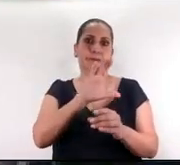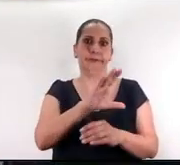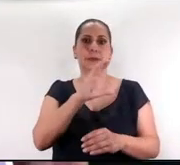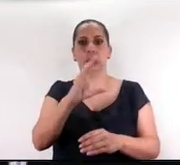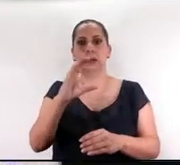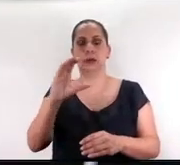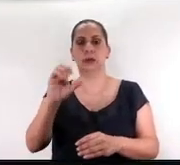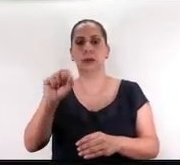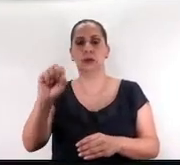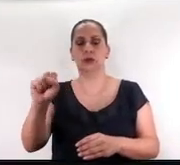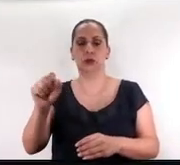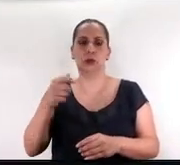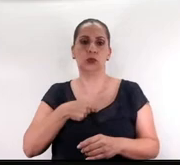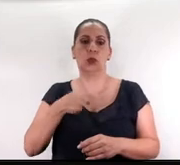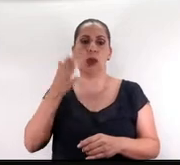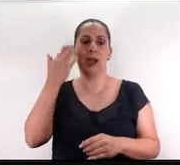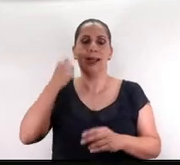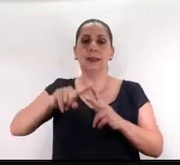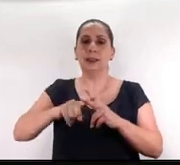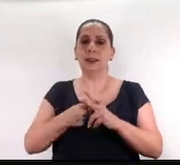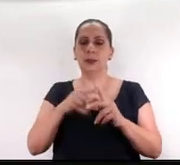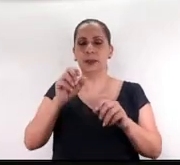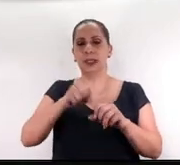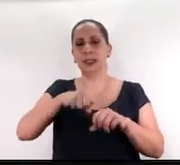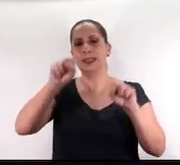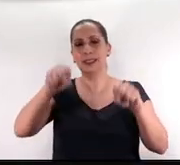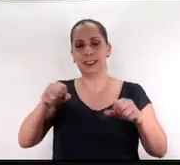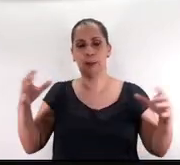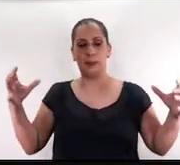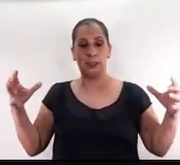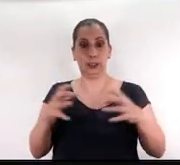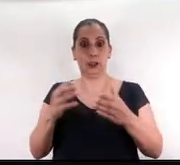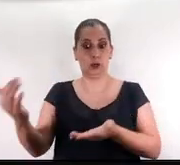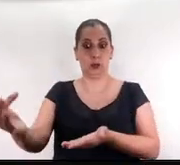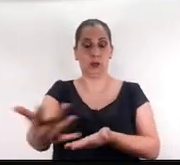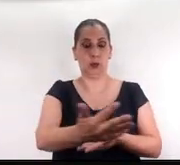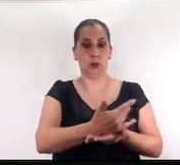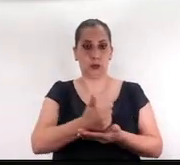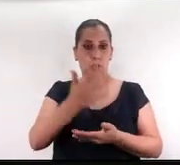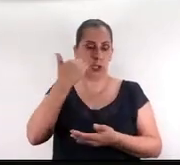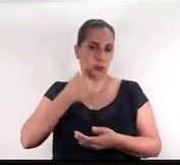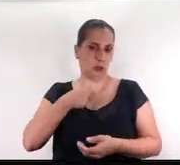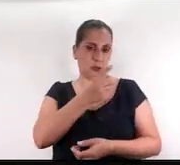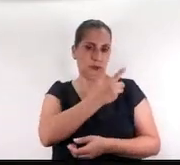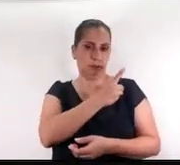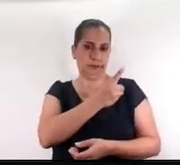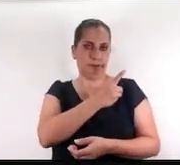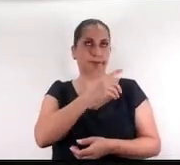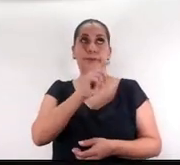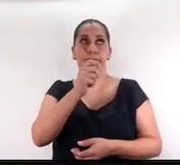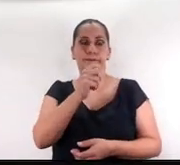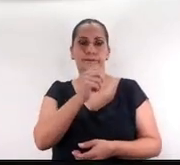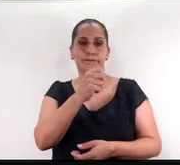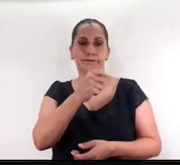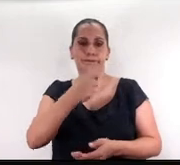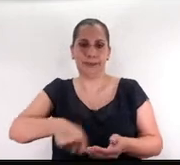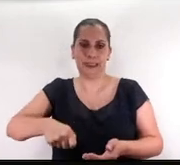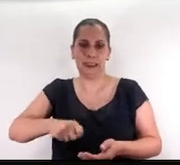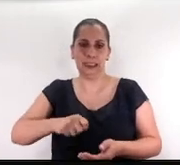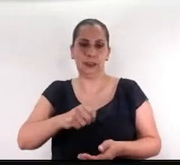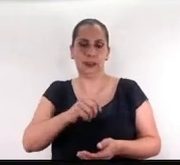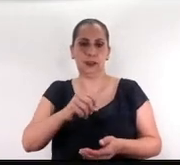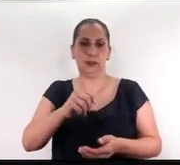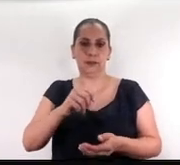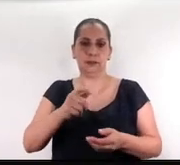iniciar el sistema centralizado de recaudación cuando fui presidente ejecutivo de la Caja, por cierto, uh-huh. en 9 meses, lo que en muchos